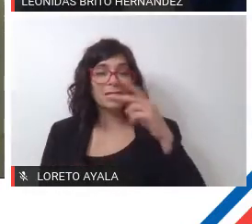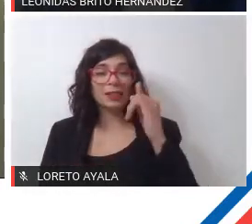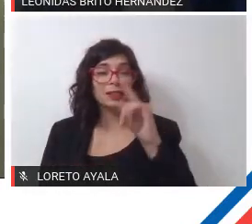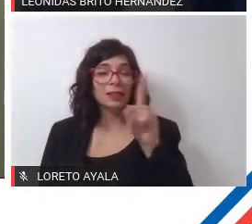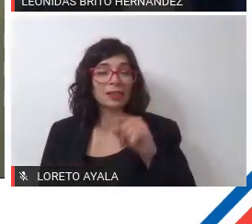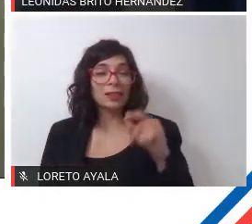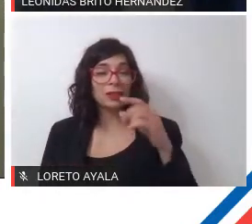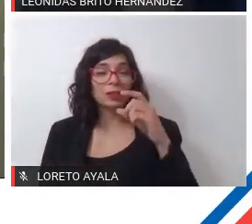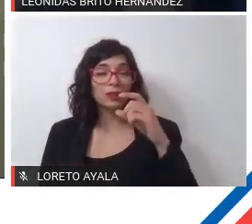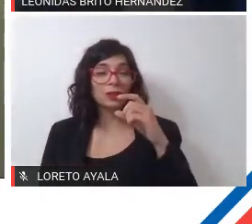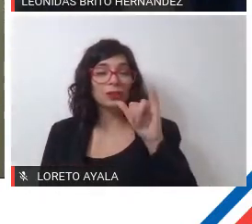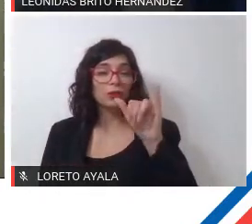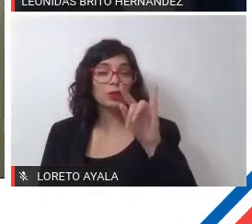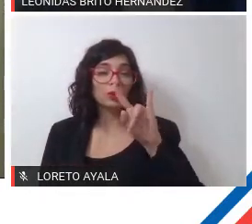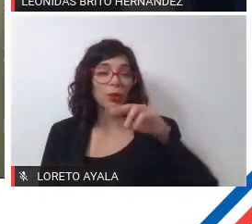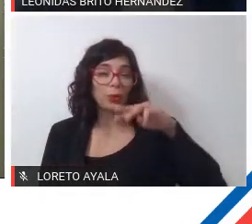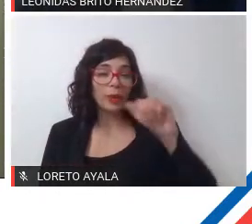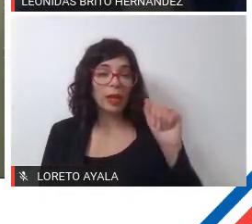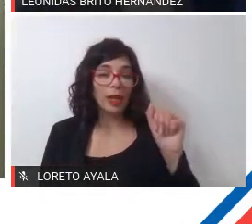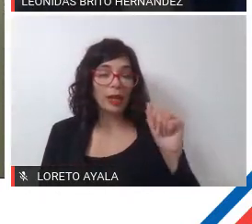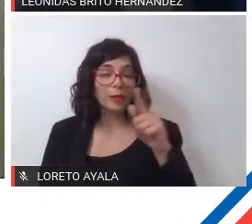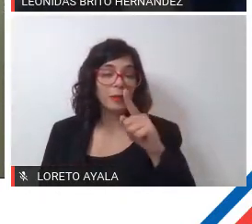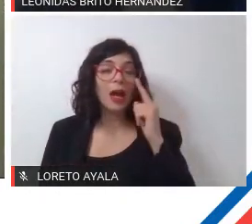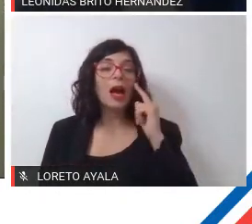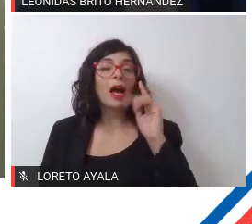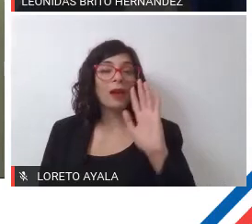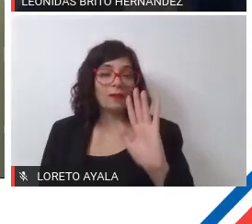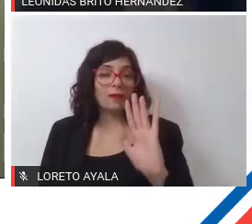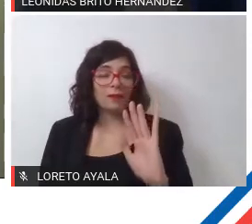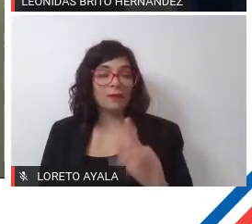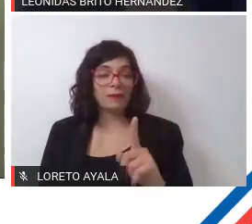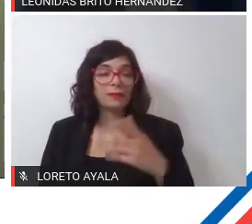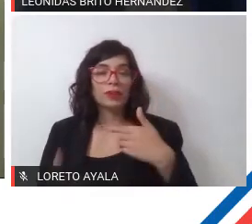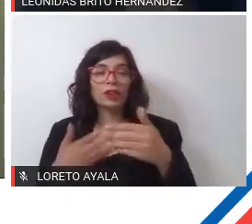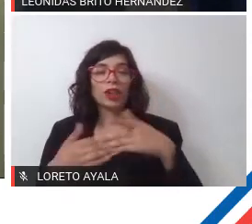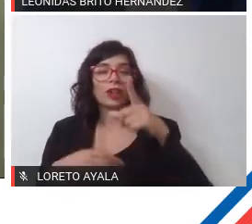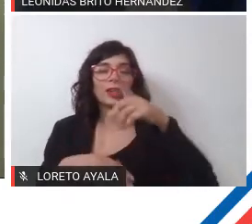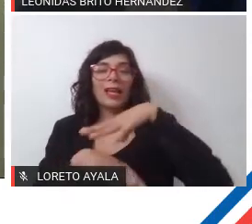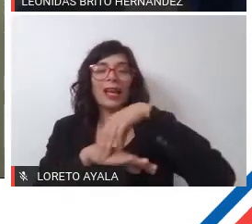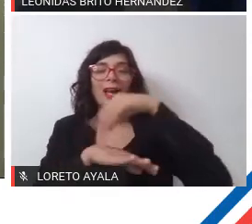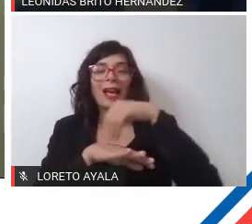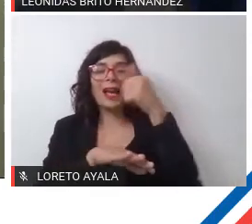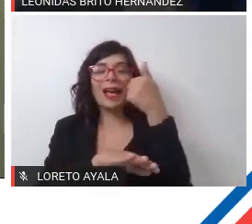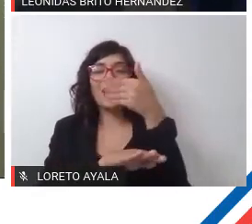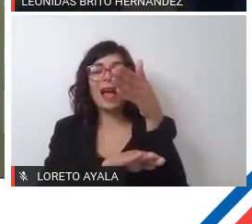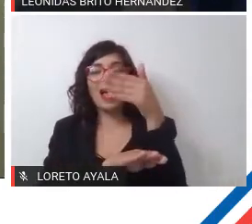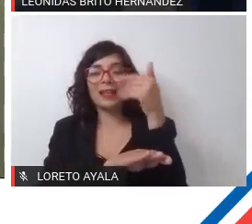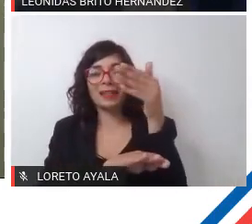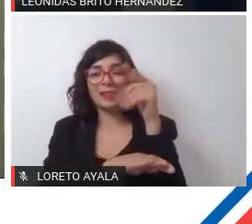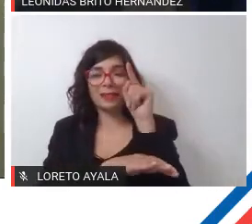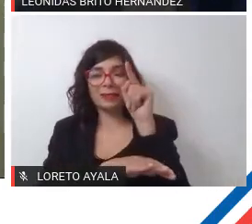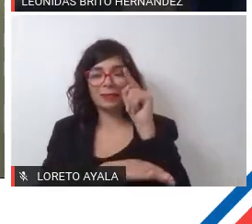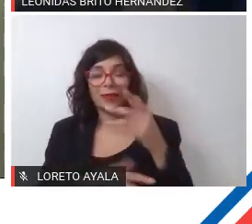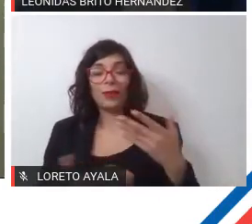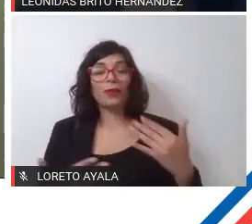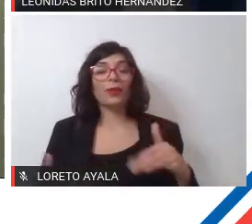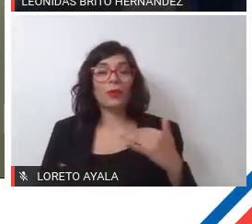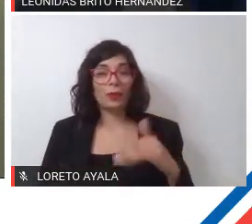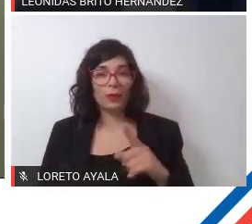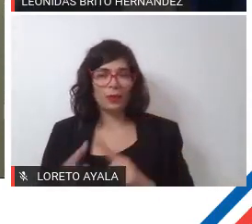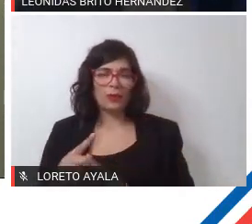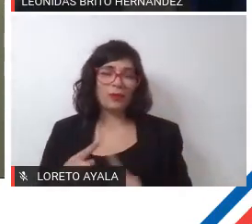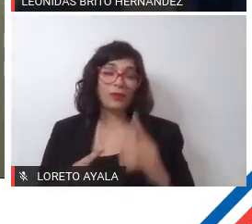¿cómo se llama la escuela? Vamos a ver. ¿De Arica? De la comuna de General Lago, mira, a más de 4.000 metros